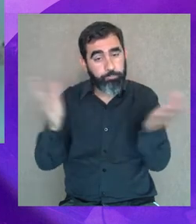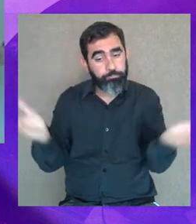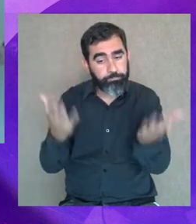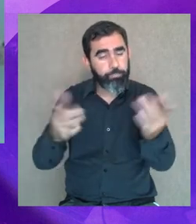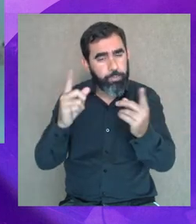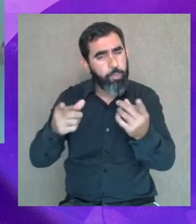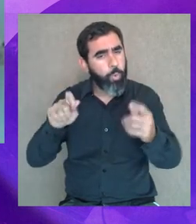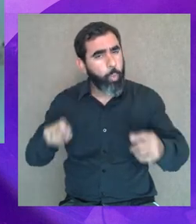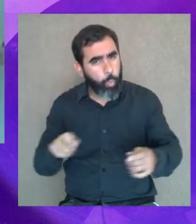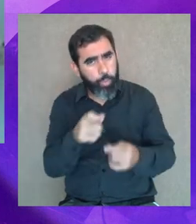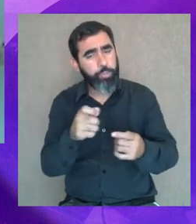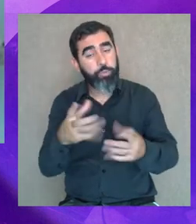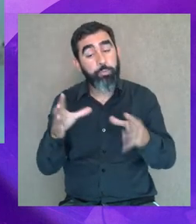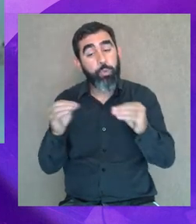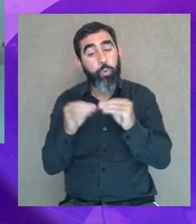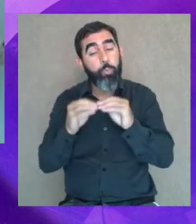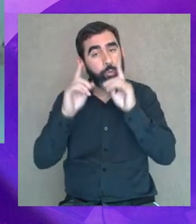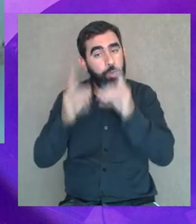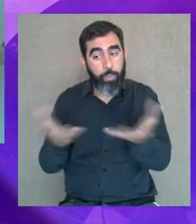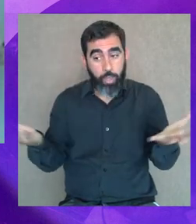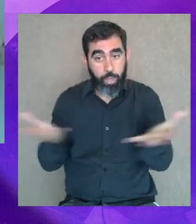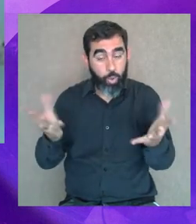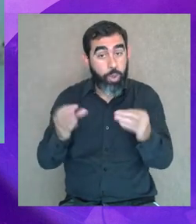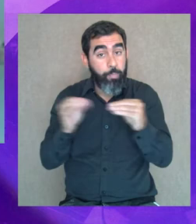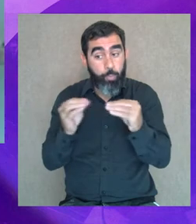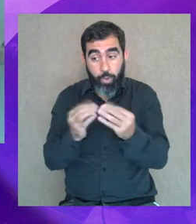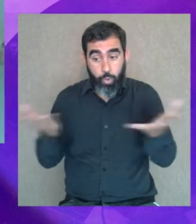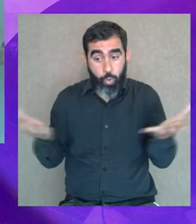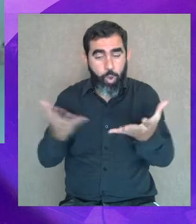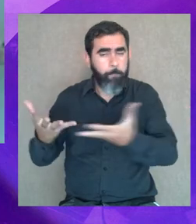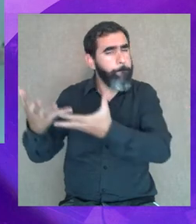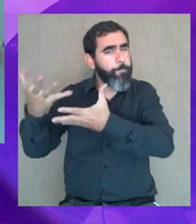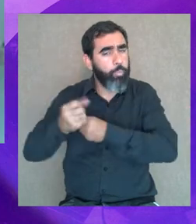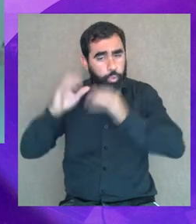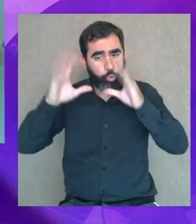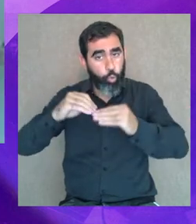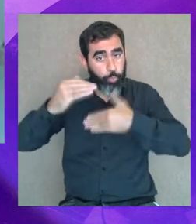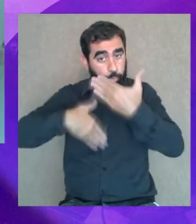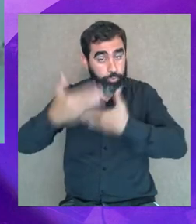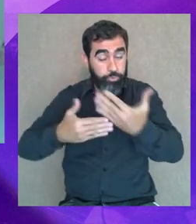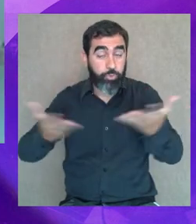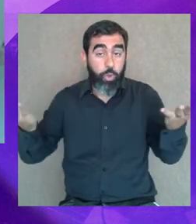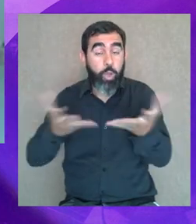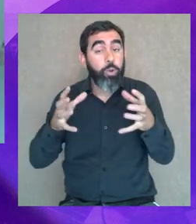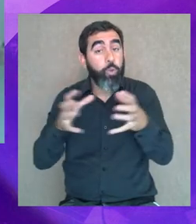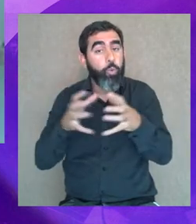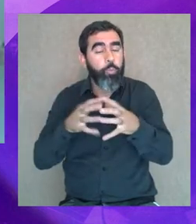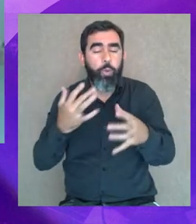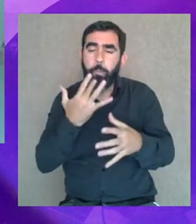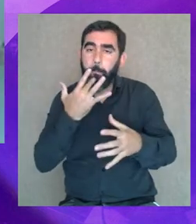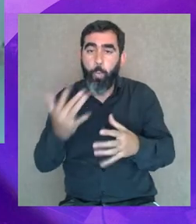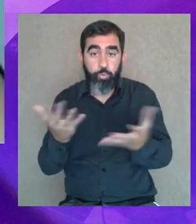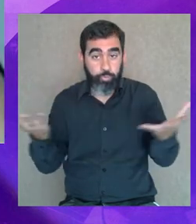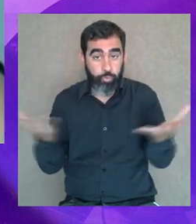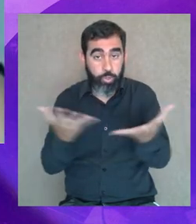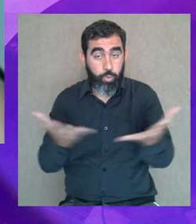la parte judicial y mis compañeros actuales hoy en día nos apoyaron durante todo el proceso y hoy en día tenemos un grupo maravilloso